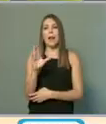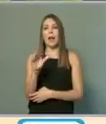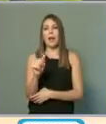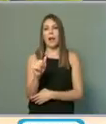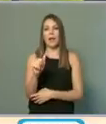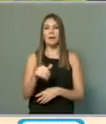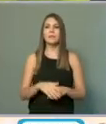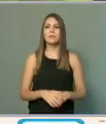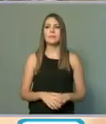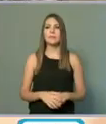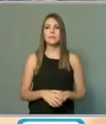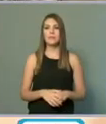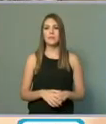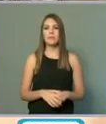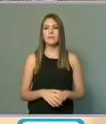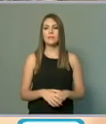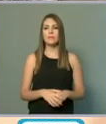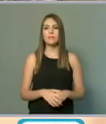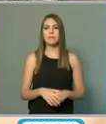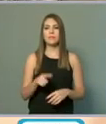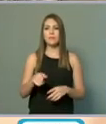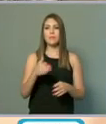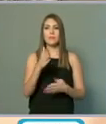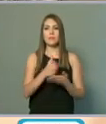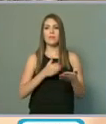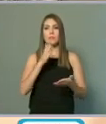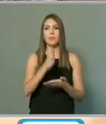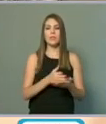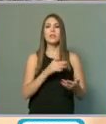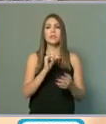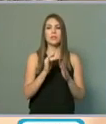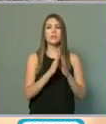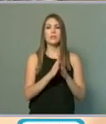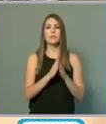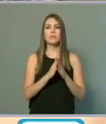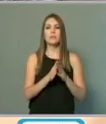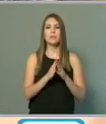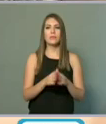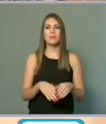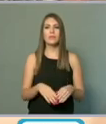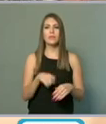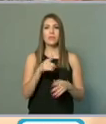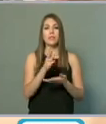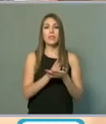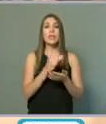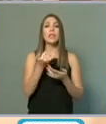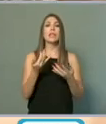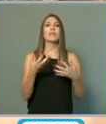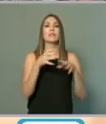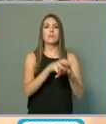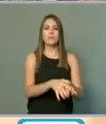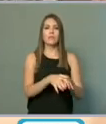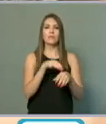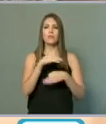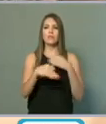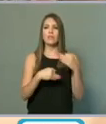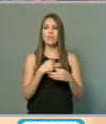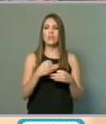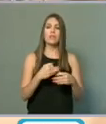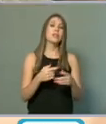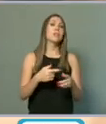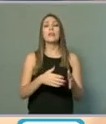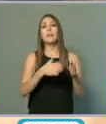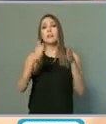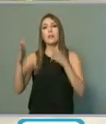lado, perdónenme tantito. ¿Corto Agrego- albahaca? Corto ¿Aquí? la albahaca, por favor, mi Pame. Muy bien, Vamos chef. mezclando todo, ¿ok? Ahora me voy de este lado para comenzar